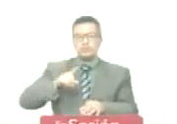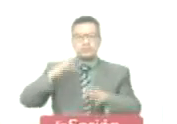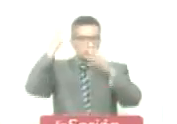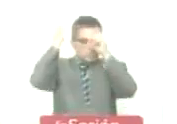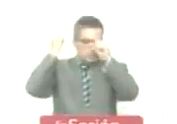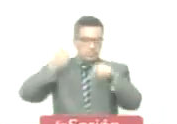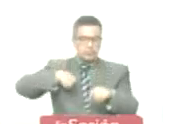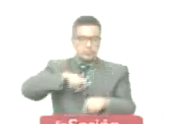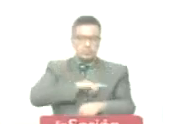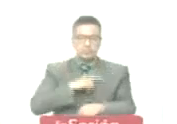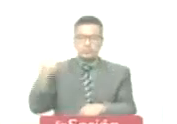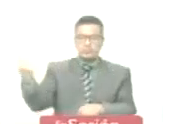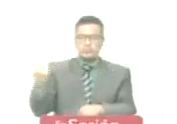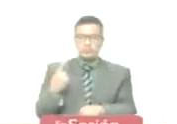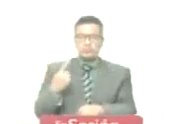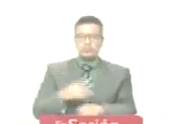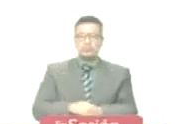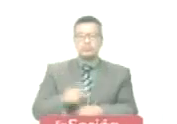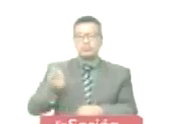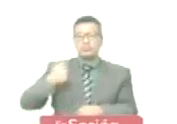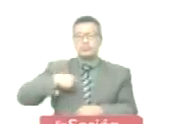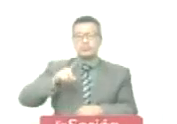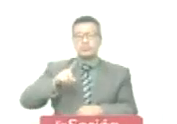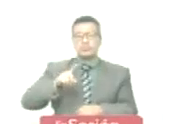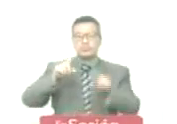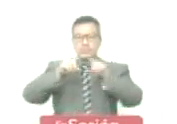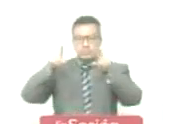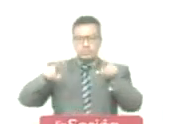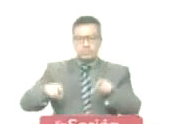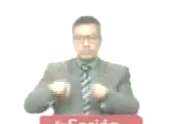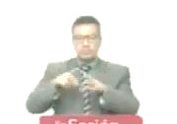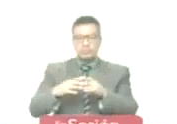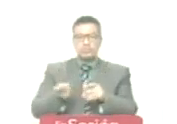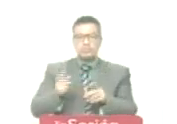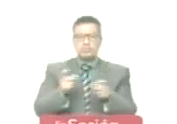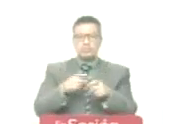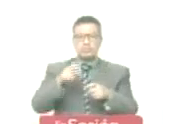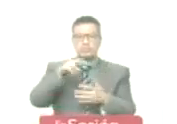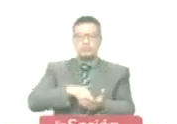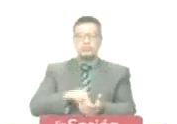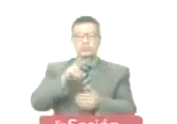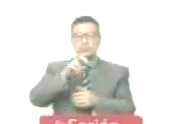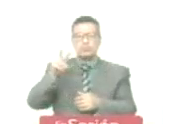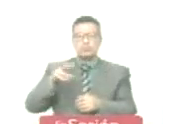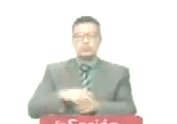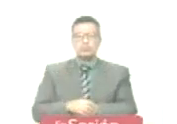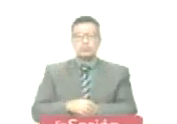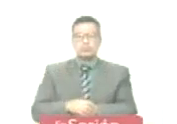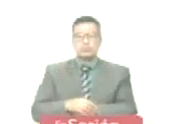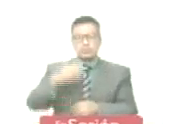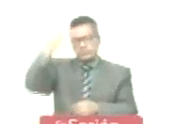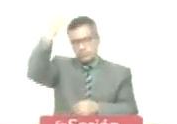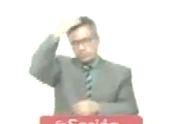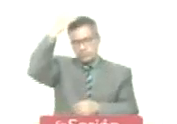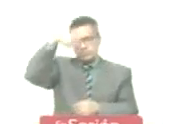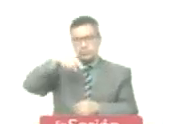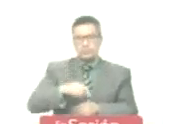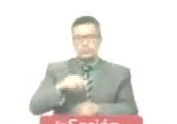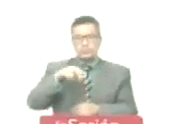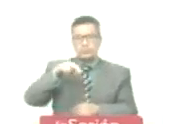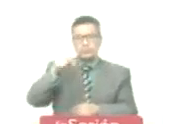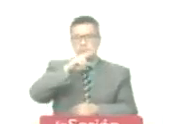en nuestro país, tienen una oficina este mes de agosto del año 2022, el Reino de